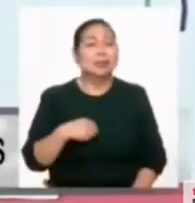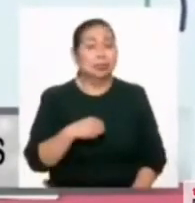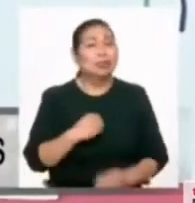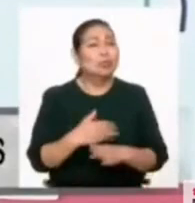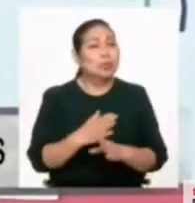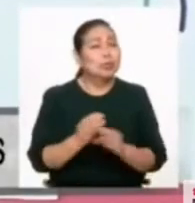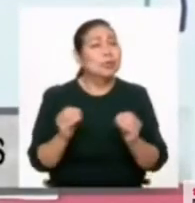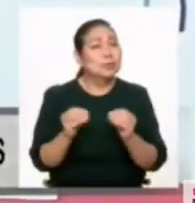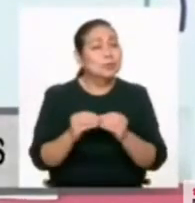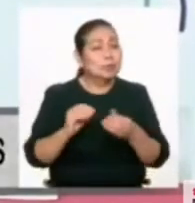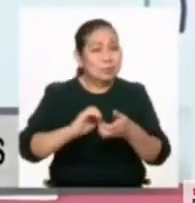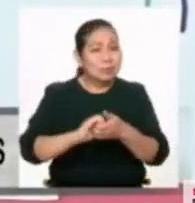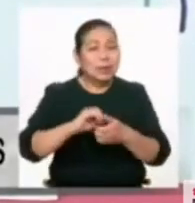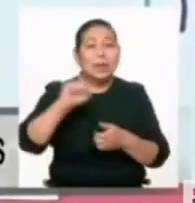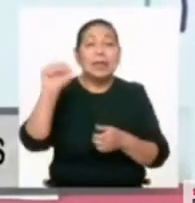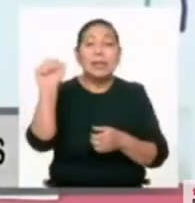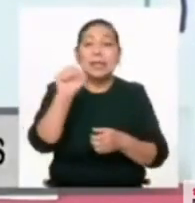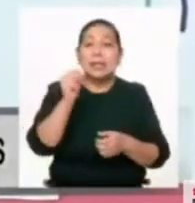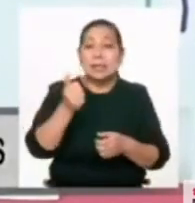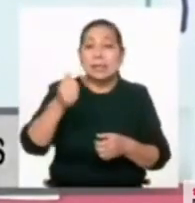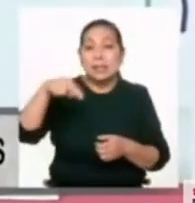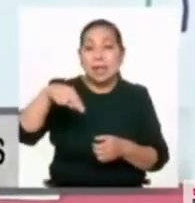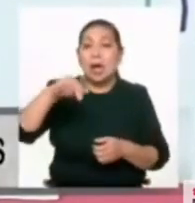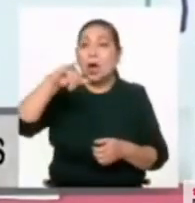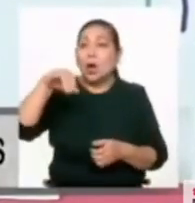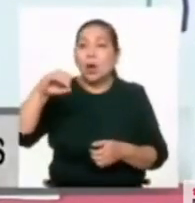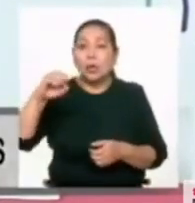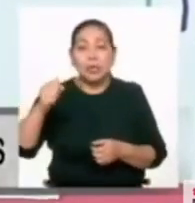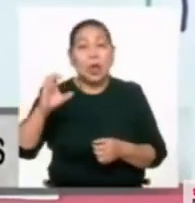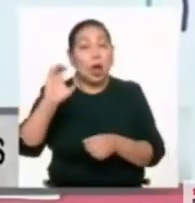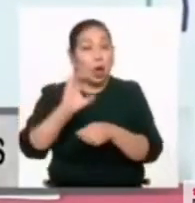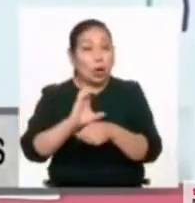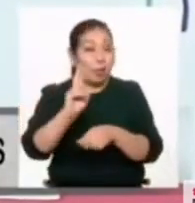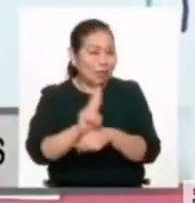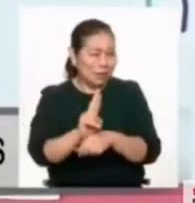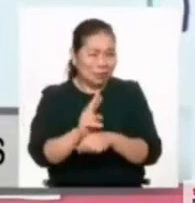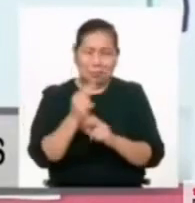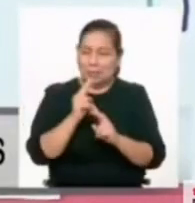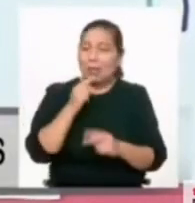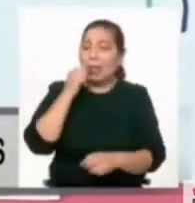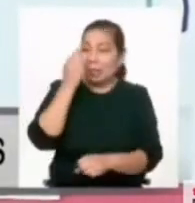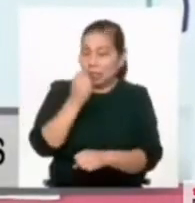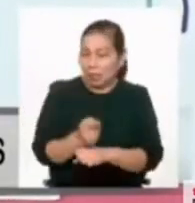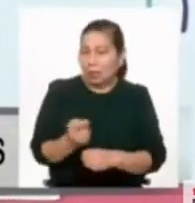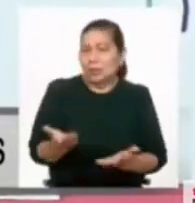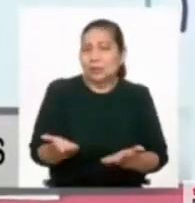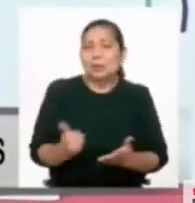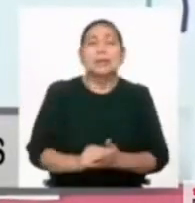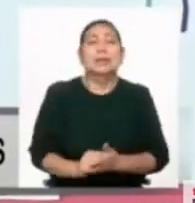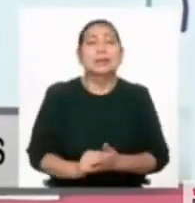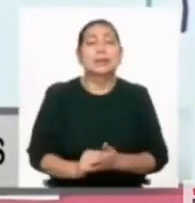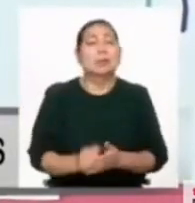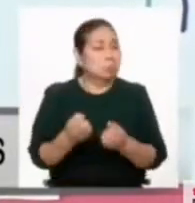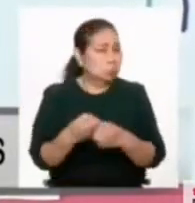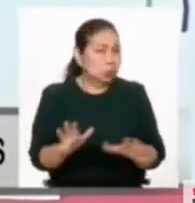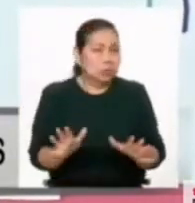nosotros formamos parte del Pacto de San José de Costa Rica que lo prohíbe. Eso no es impedimento porque se puede denunciar, ¿no?, el pacto